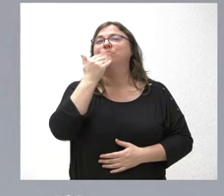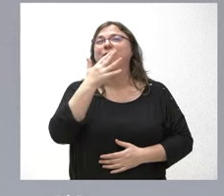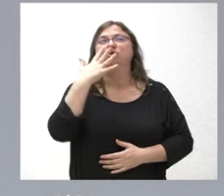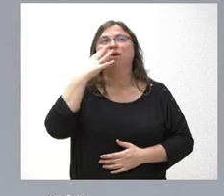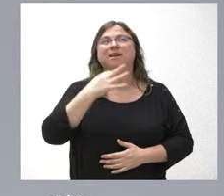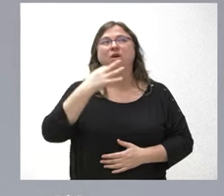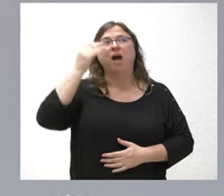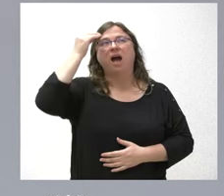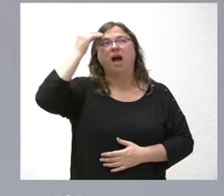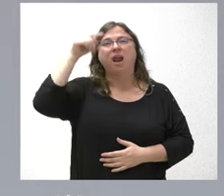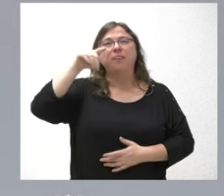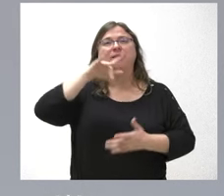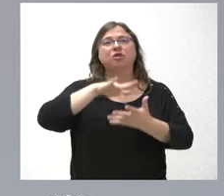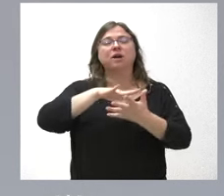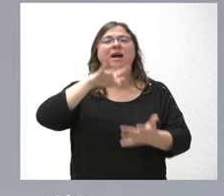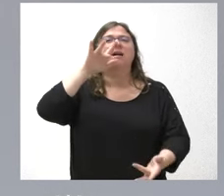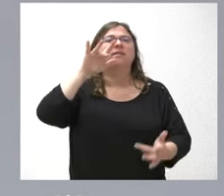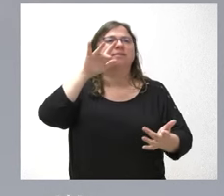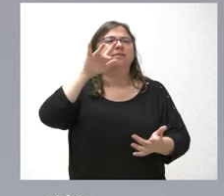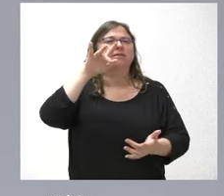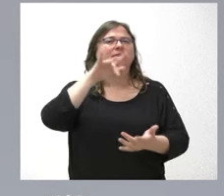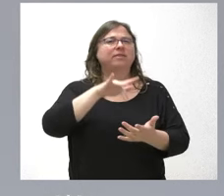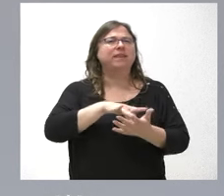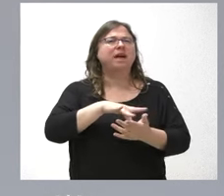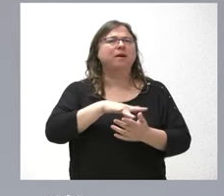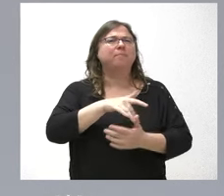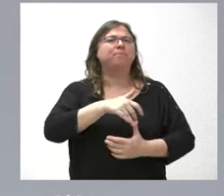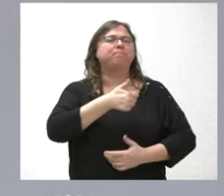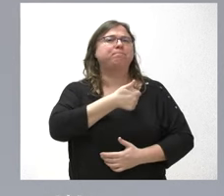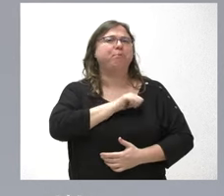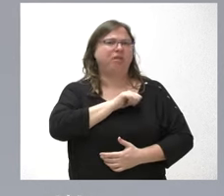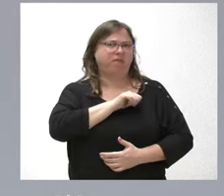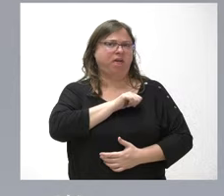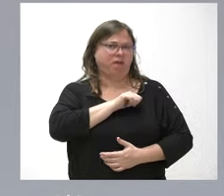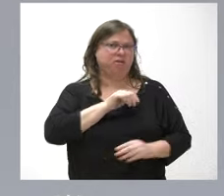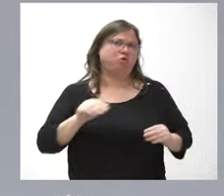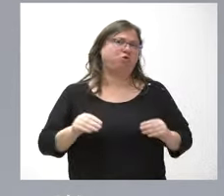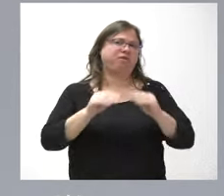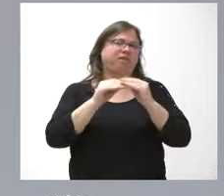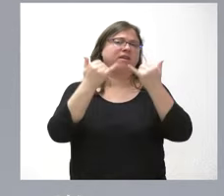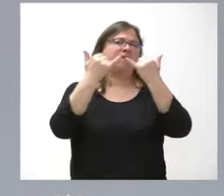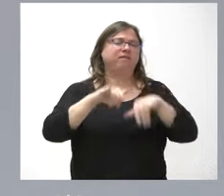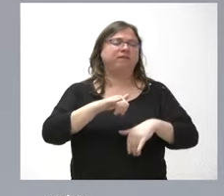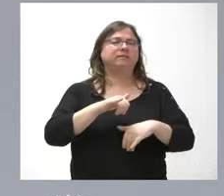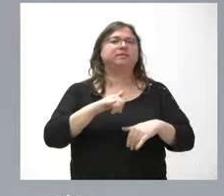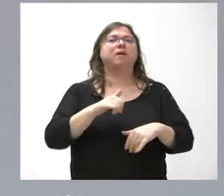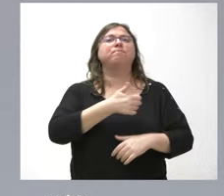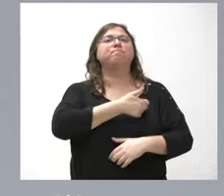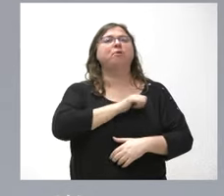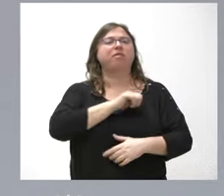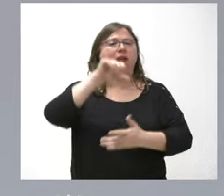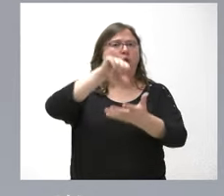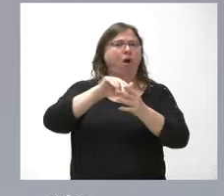Aranda ese día se va a celebrar el día de la fiesta de la policía local, y entonces estamos viendo cómo poder